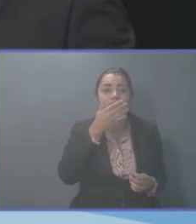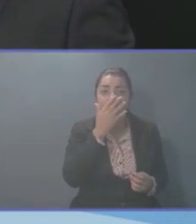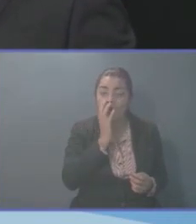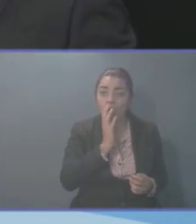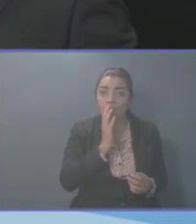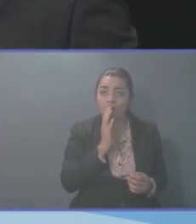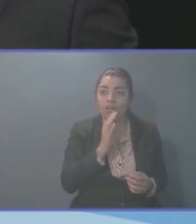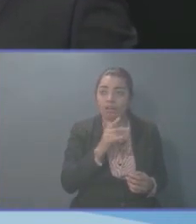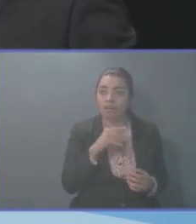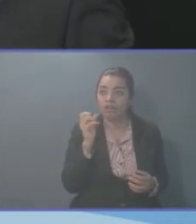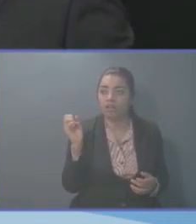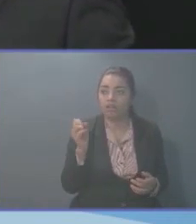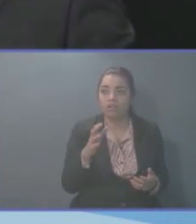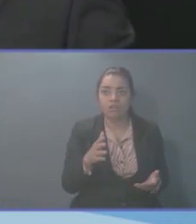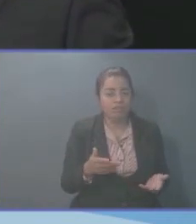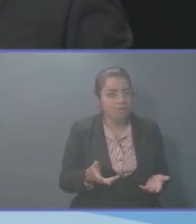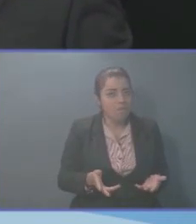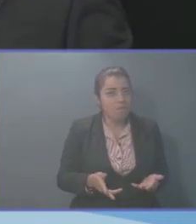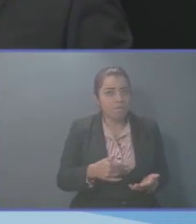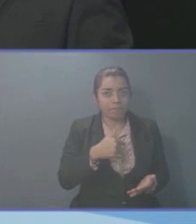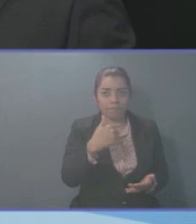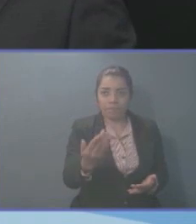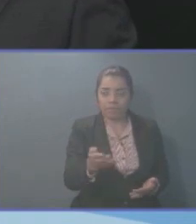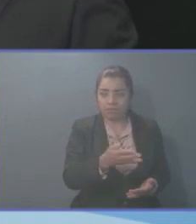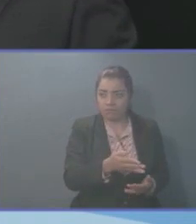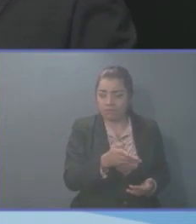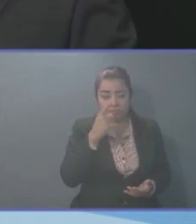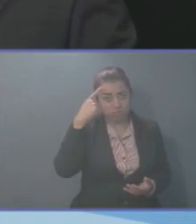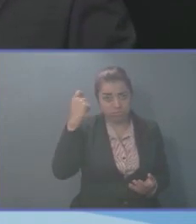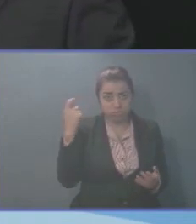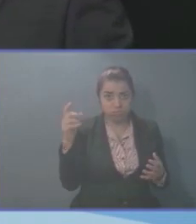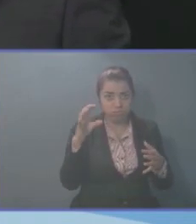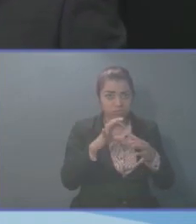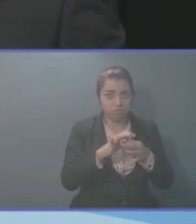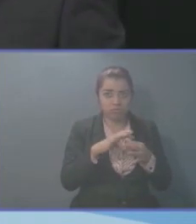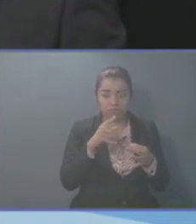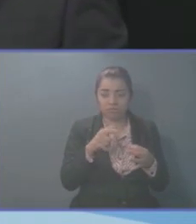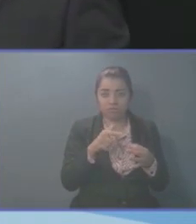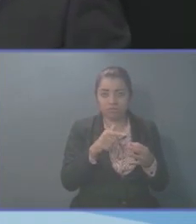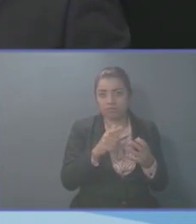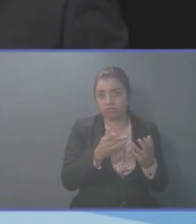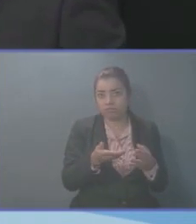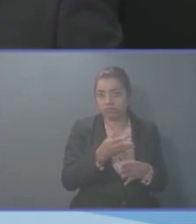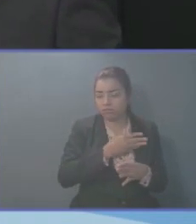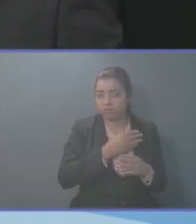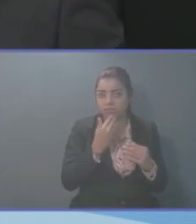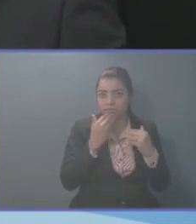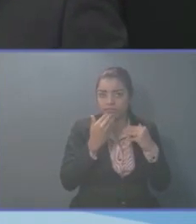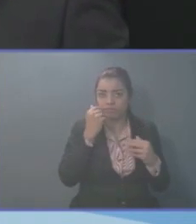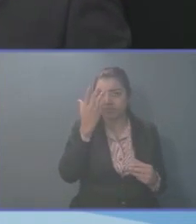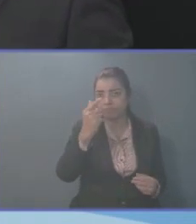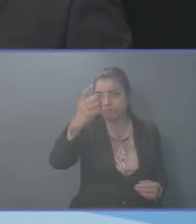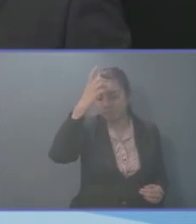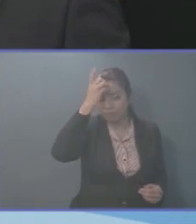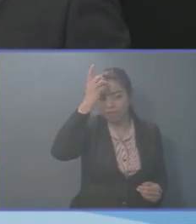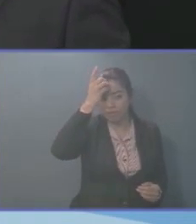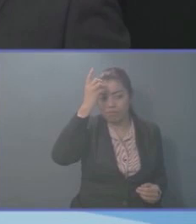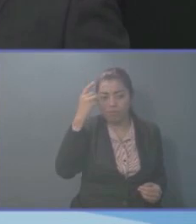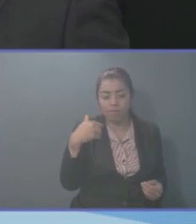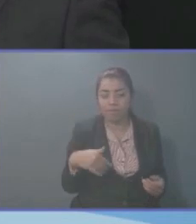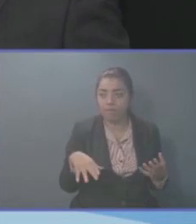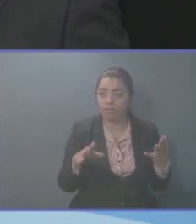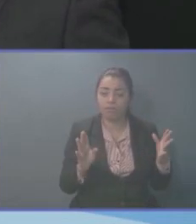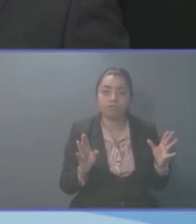incrementó un poco más. ¿Cree que eso tenga que ver con que se hayan dado estos hechos el día domingo, y también lo de